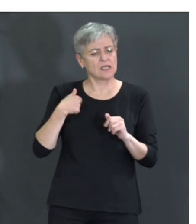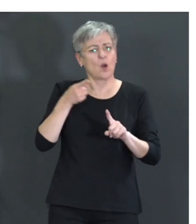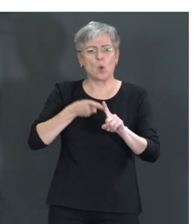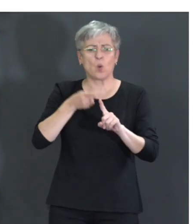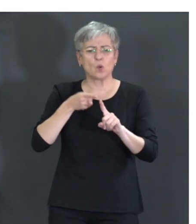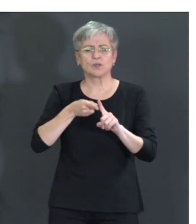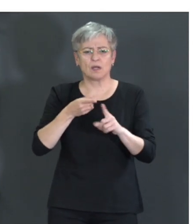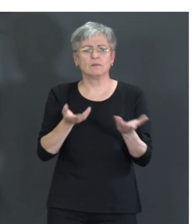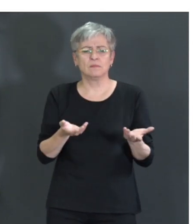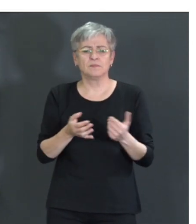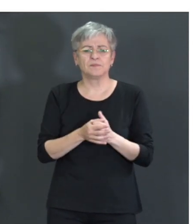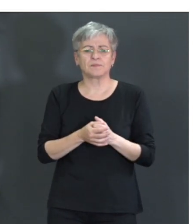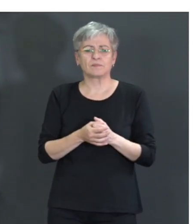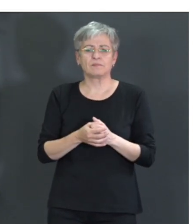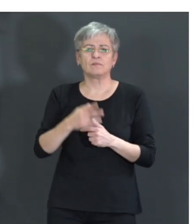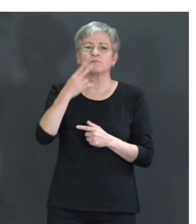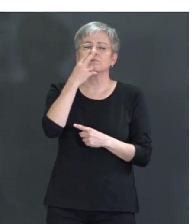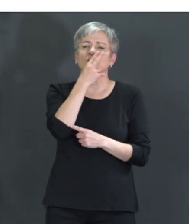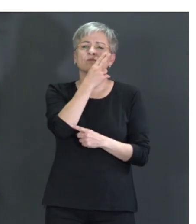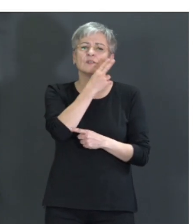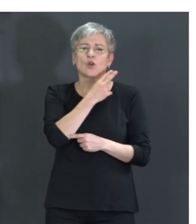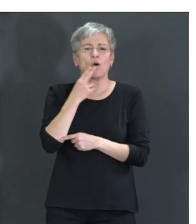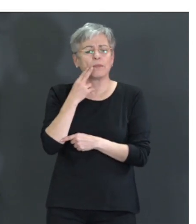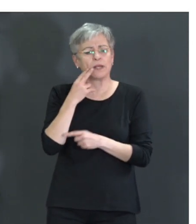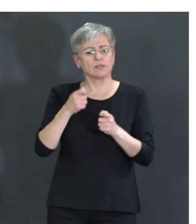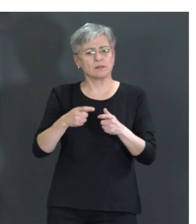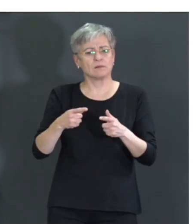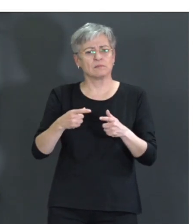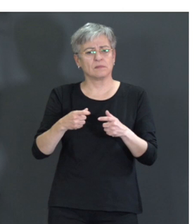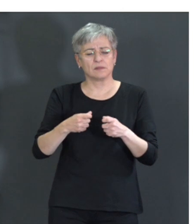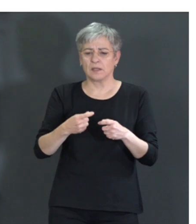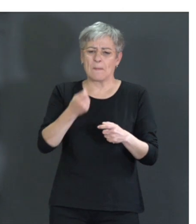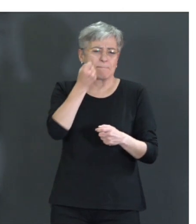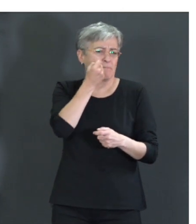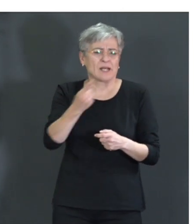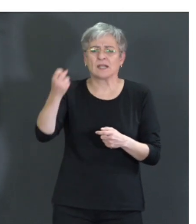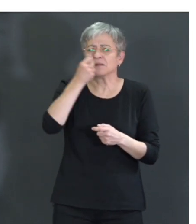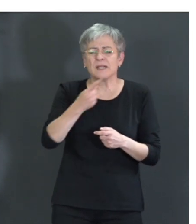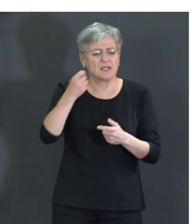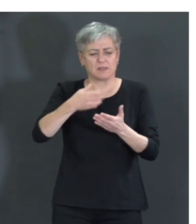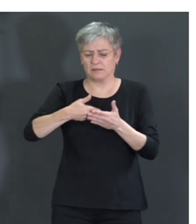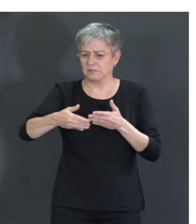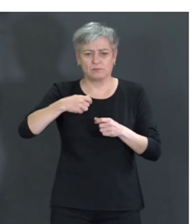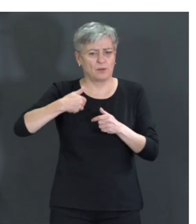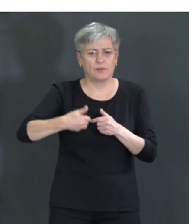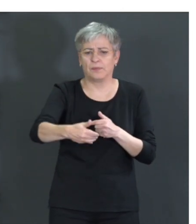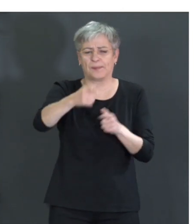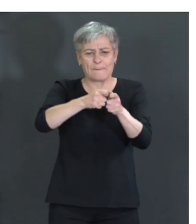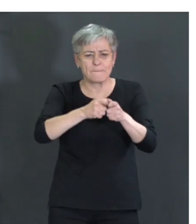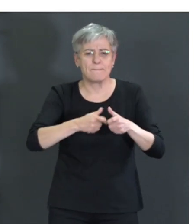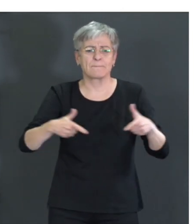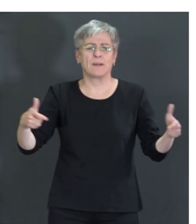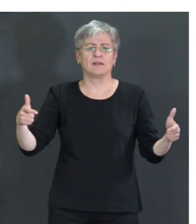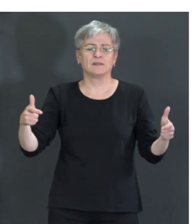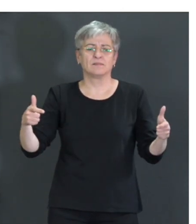dispositivos, con un compromiso de despliegue de decenas de miles en los próximos años. Y en